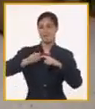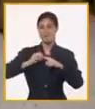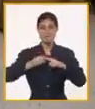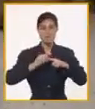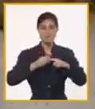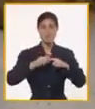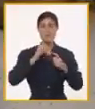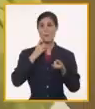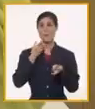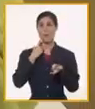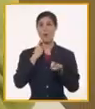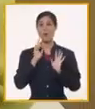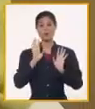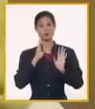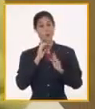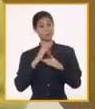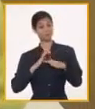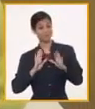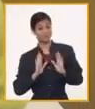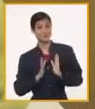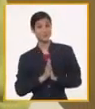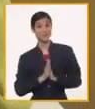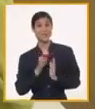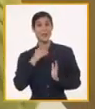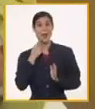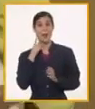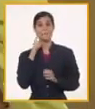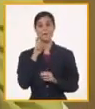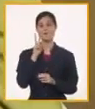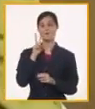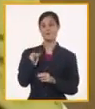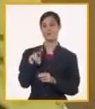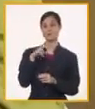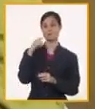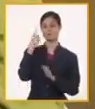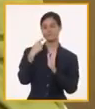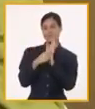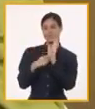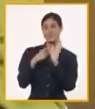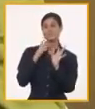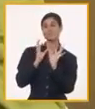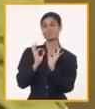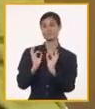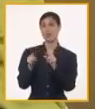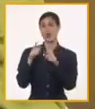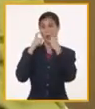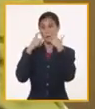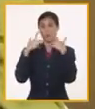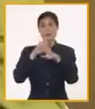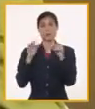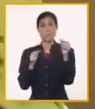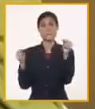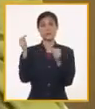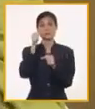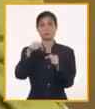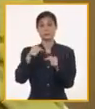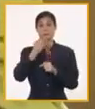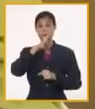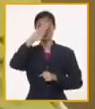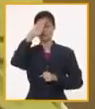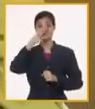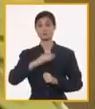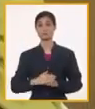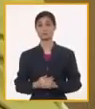Enrique Ubieta, a pesar de ser menos visible, es uno de los hombres importantes de la historia de nuestro país en las últimas 6